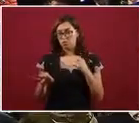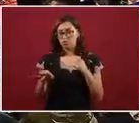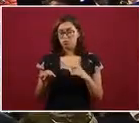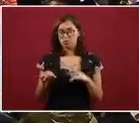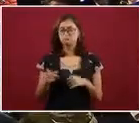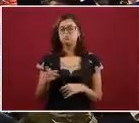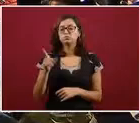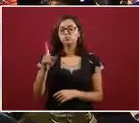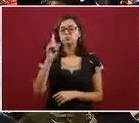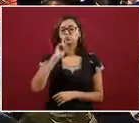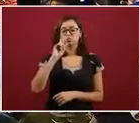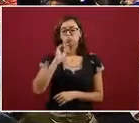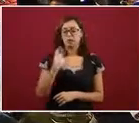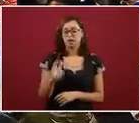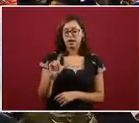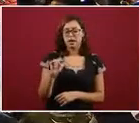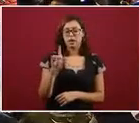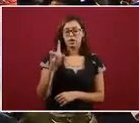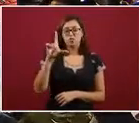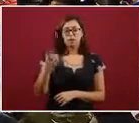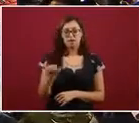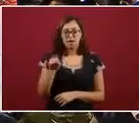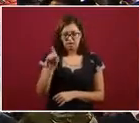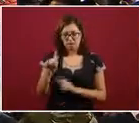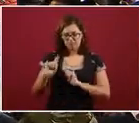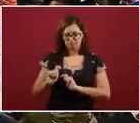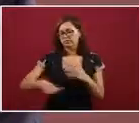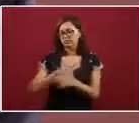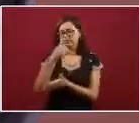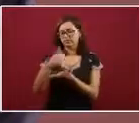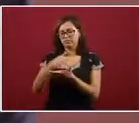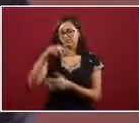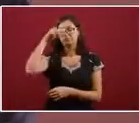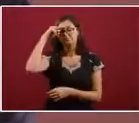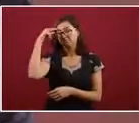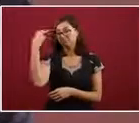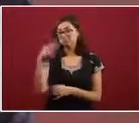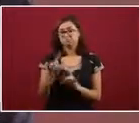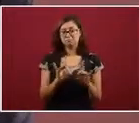está personalmente atendiendo este asunto y